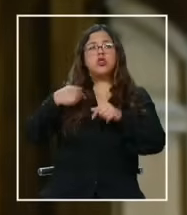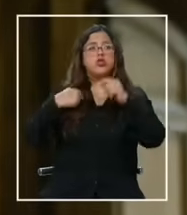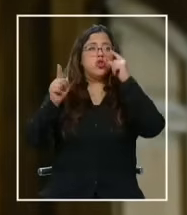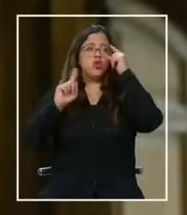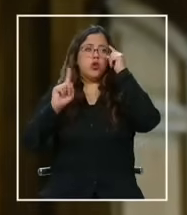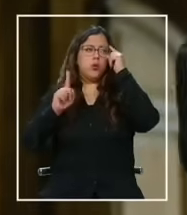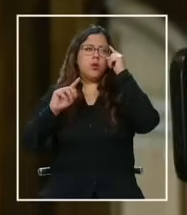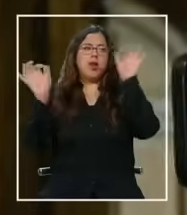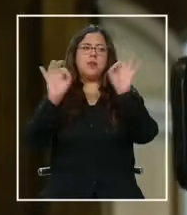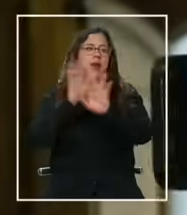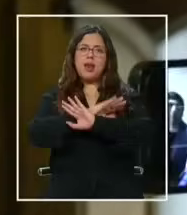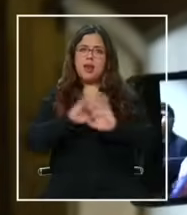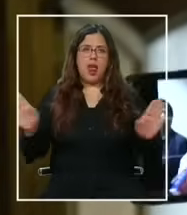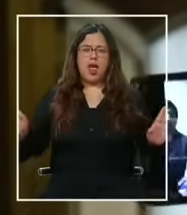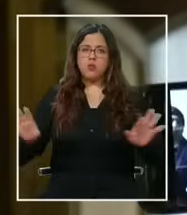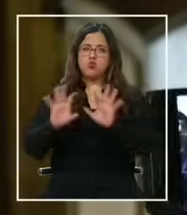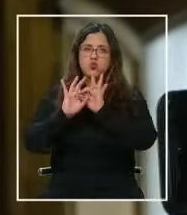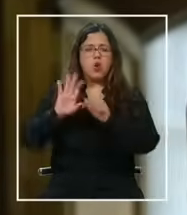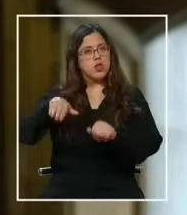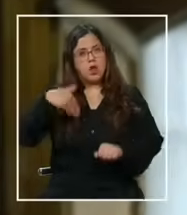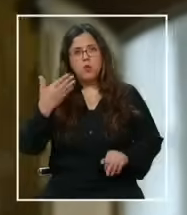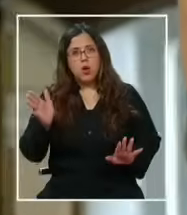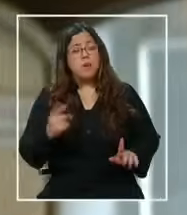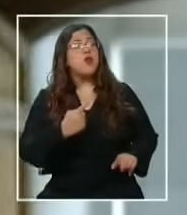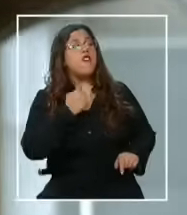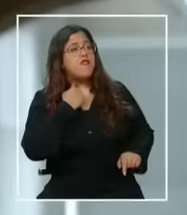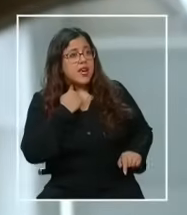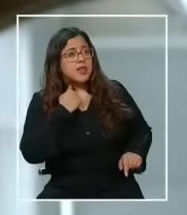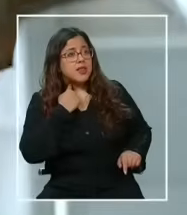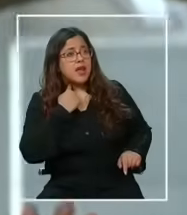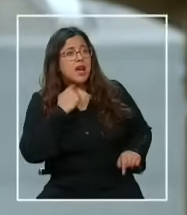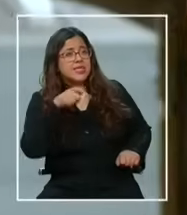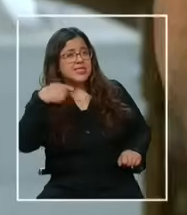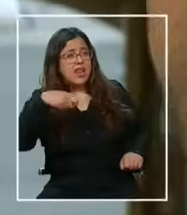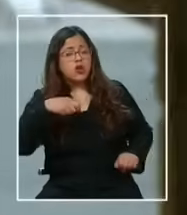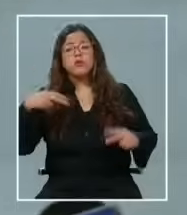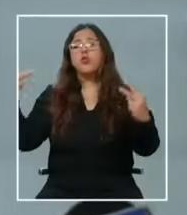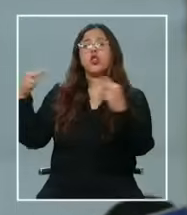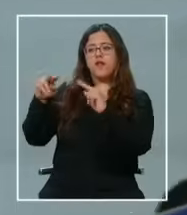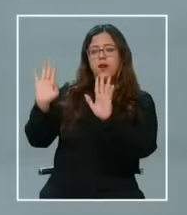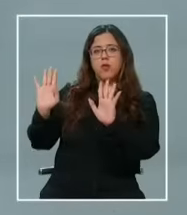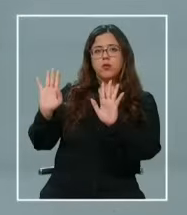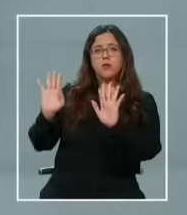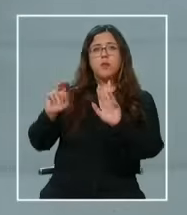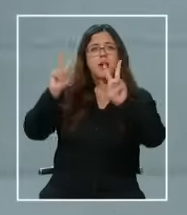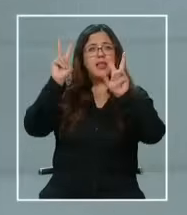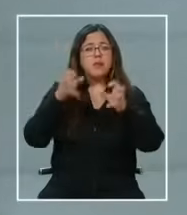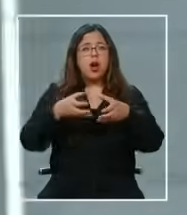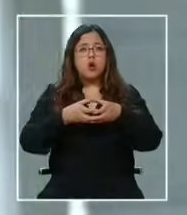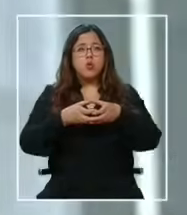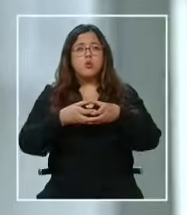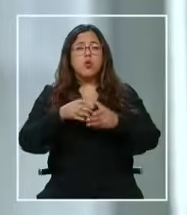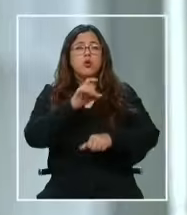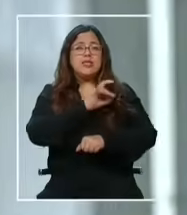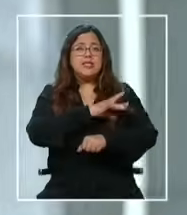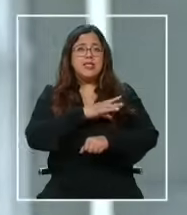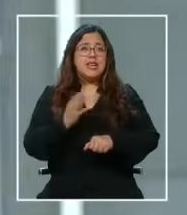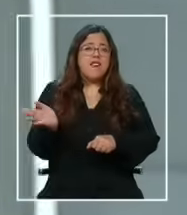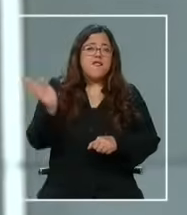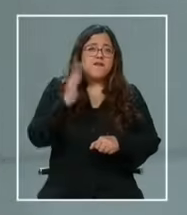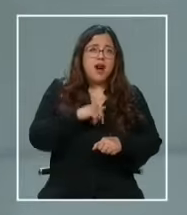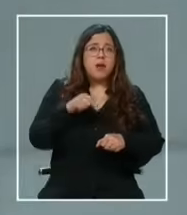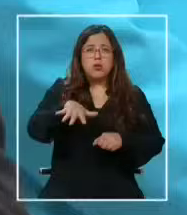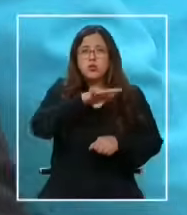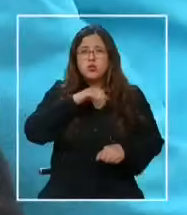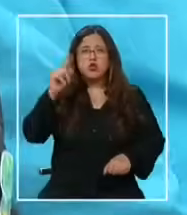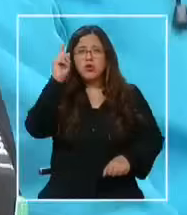instante Muchas gracias en otro momento pero afecta de alguna manera senador nos vemos para el pacto chile bamos la situación es compleja y